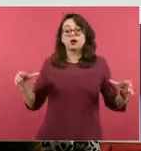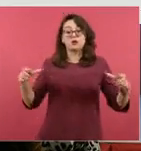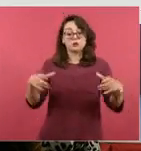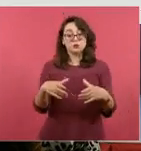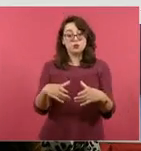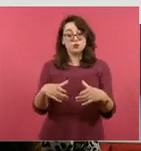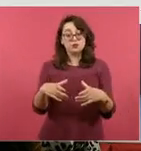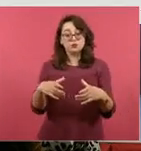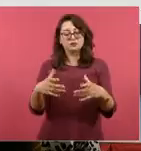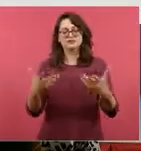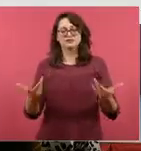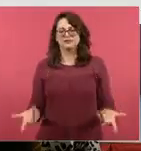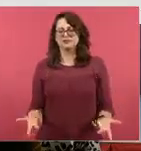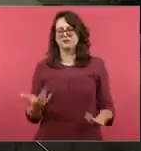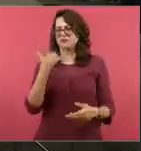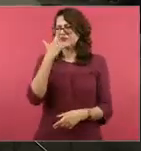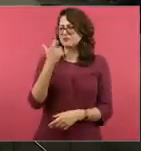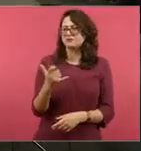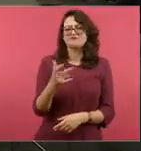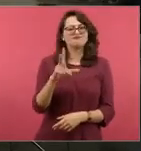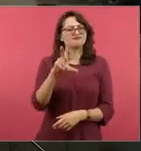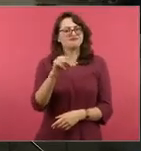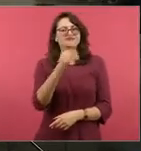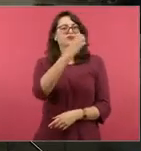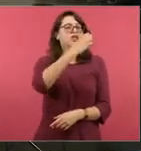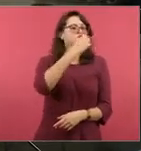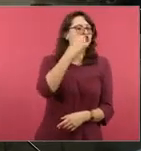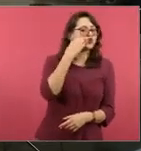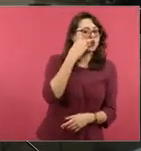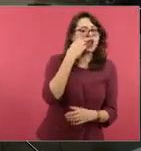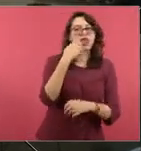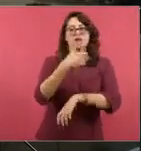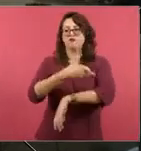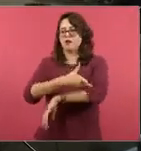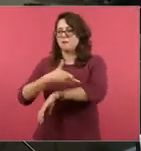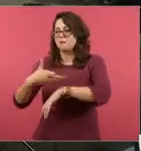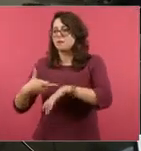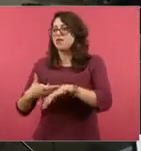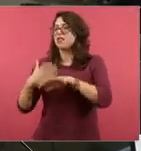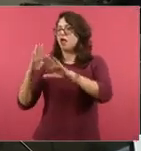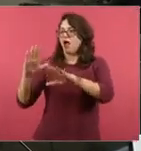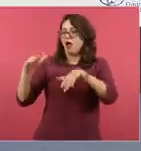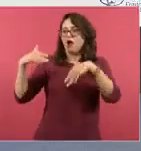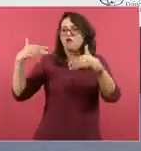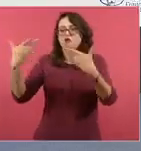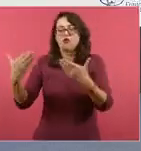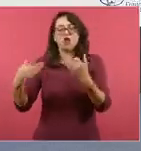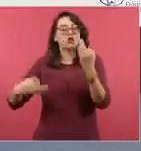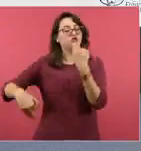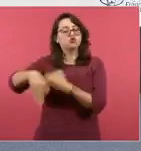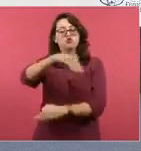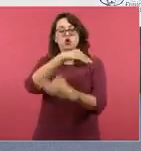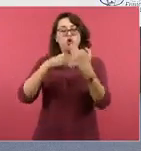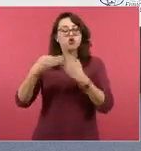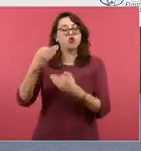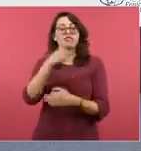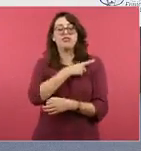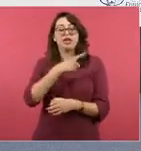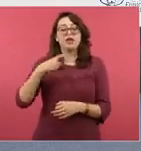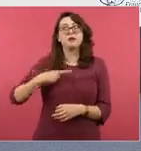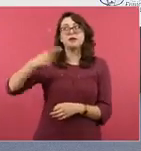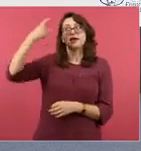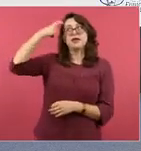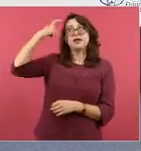El trabajo en el aula, en la escuela, en la familia y en otro espacio llevan procesos constructivos. Si lo